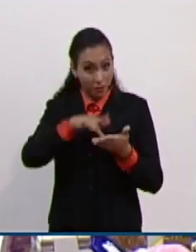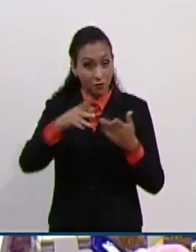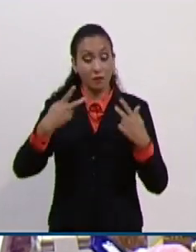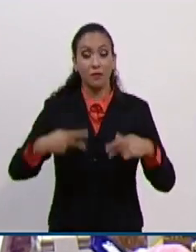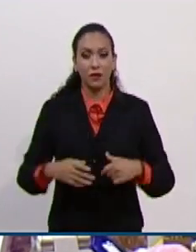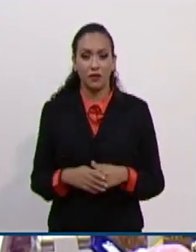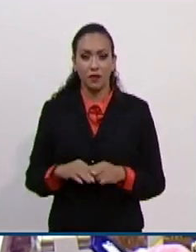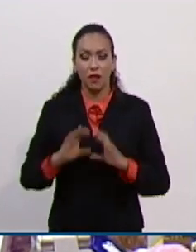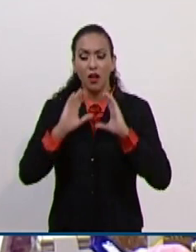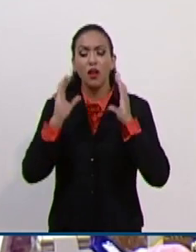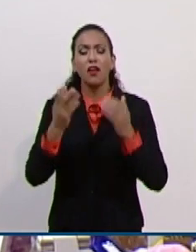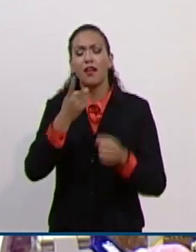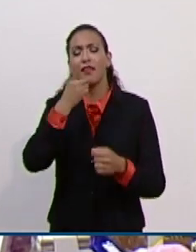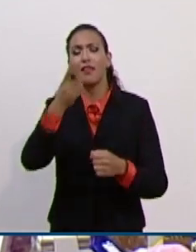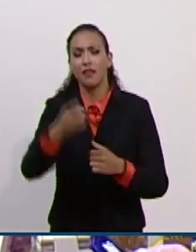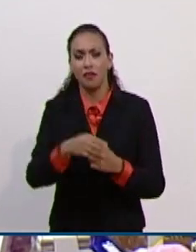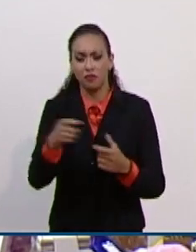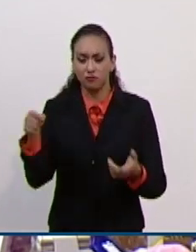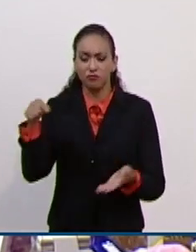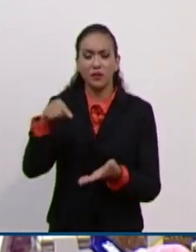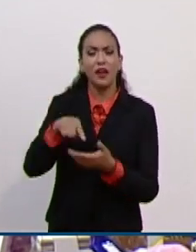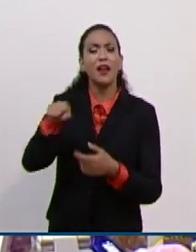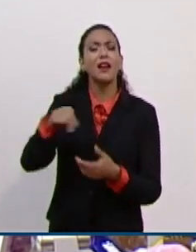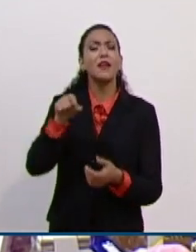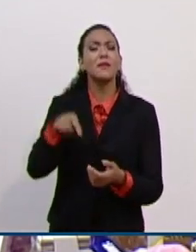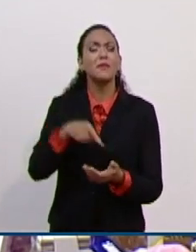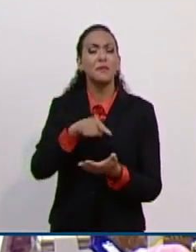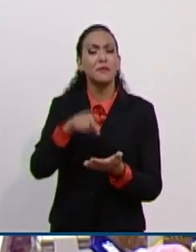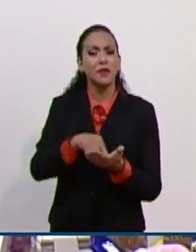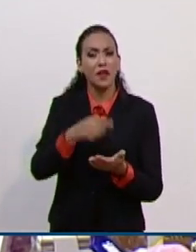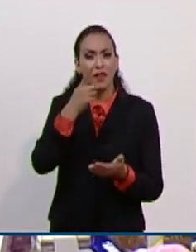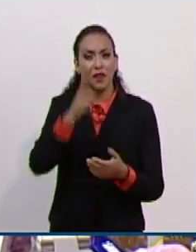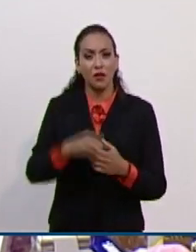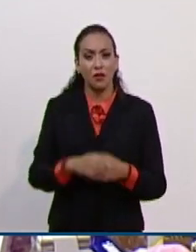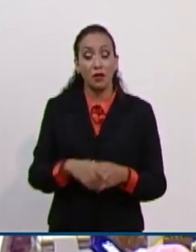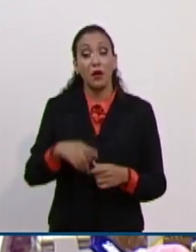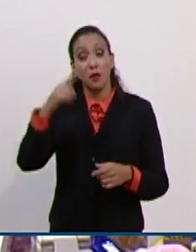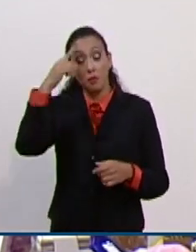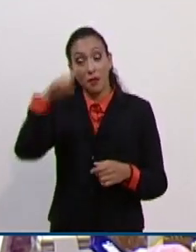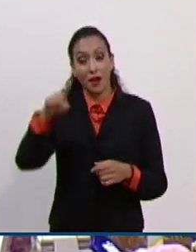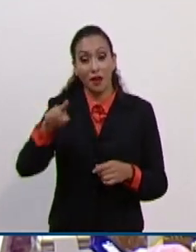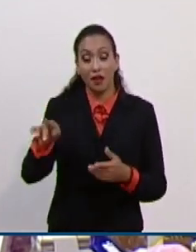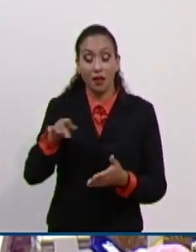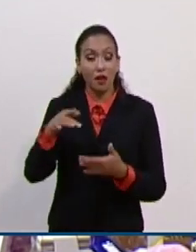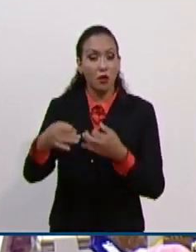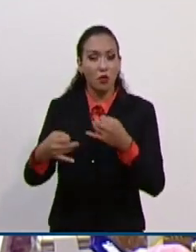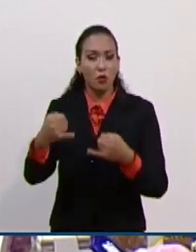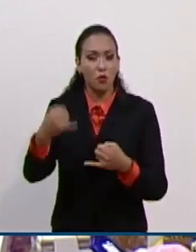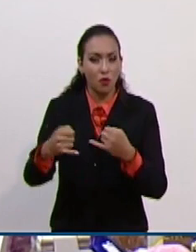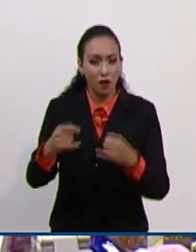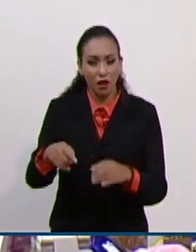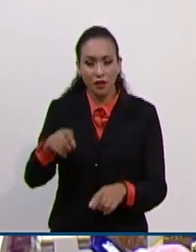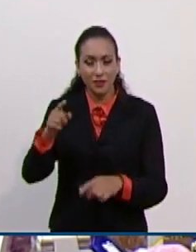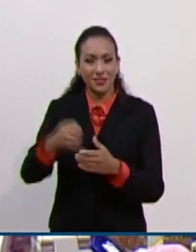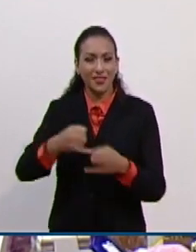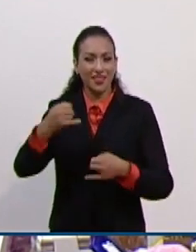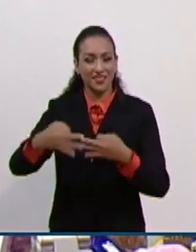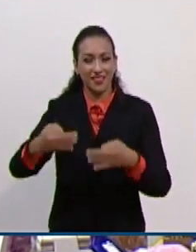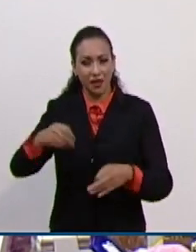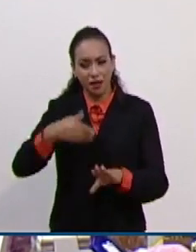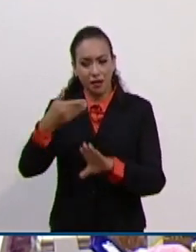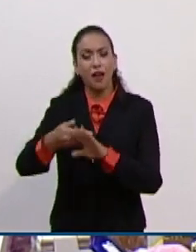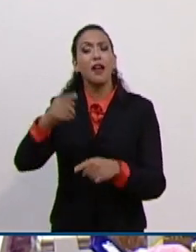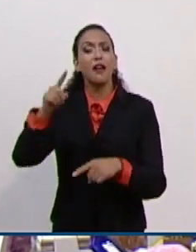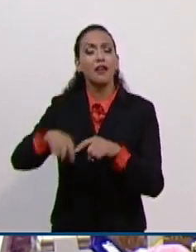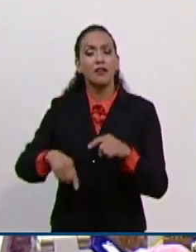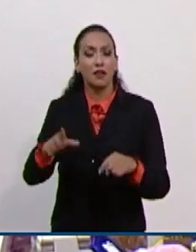Congreso local explique claramente las razones que valoró para no retirar el fuero y permitir la persecución inmediata de los delitos que ponderó